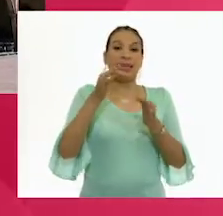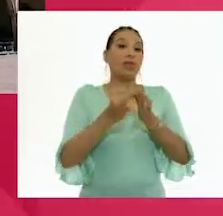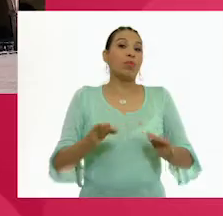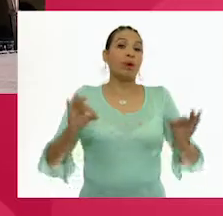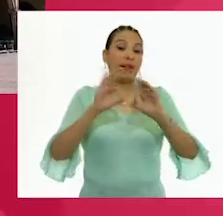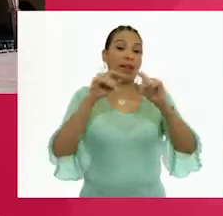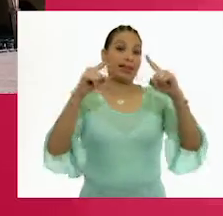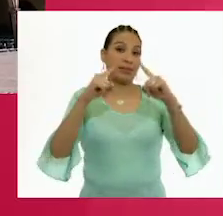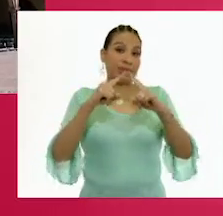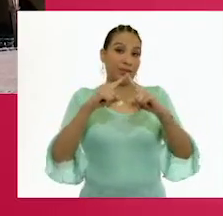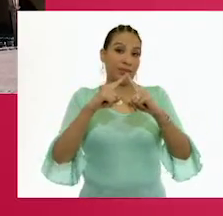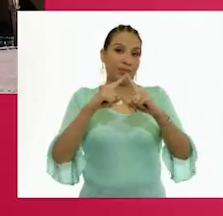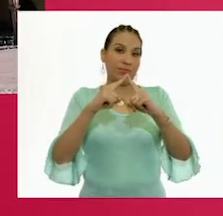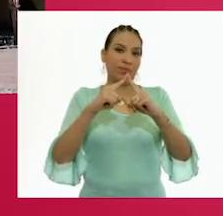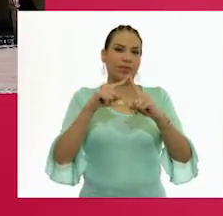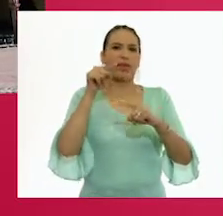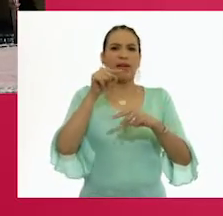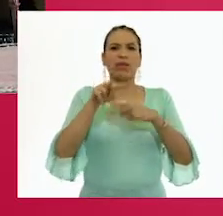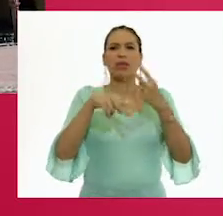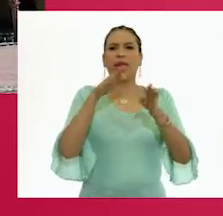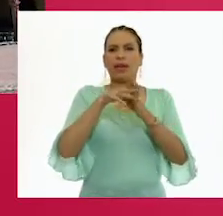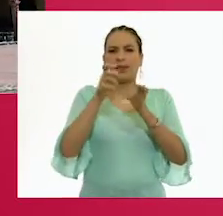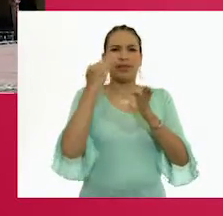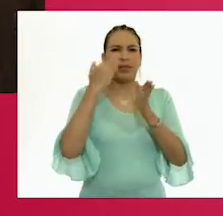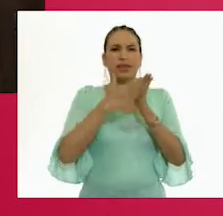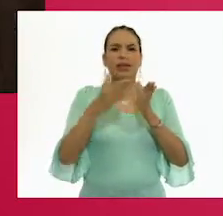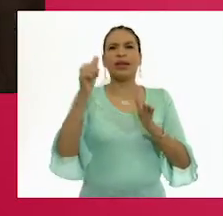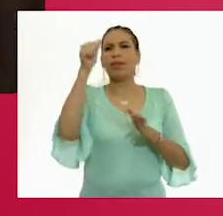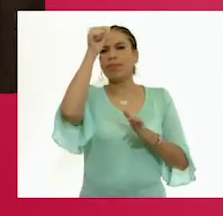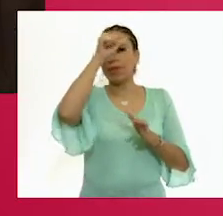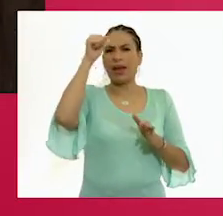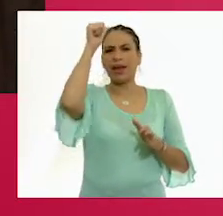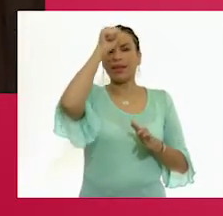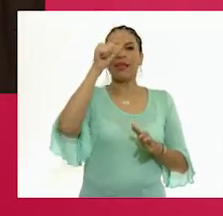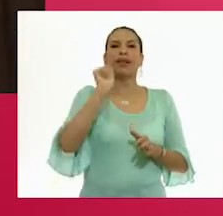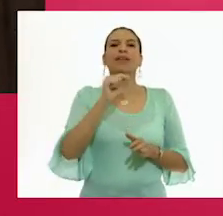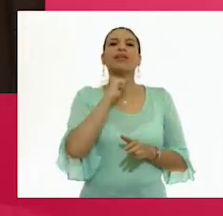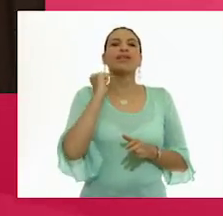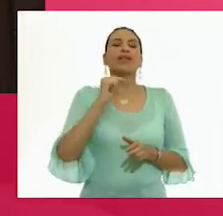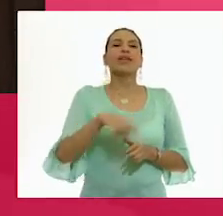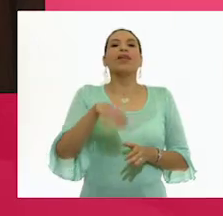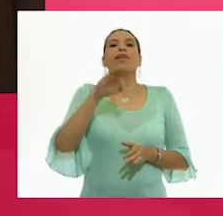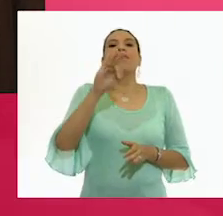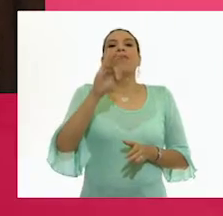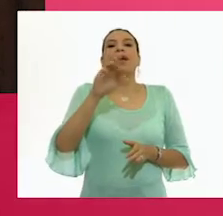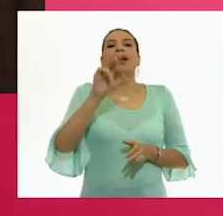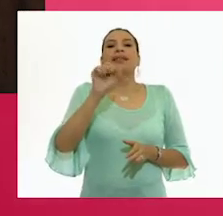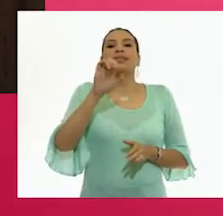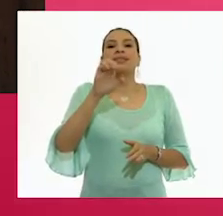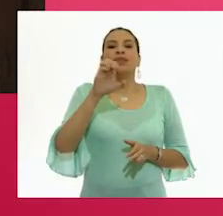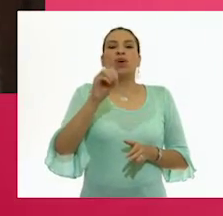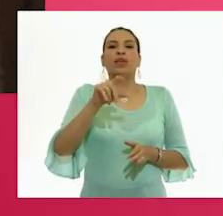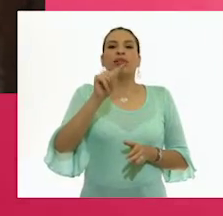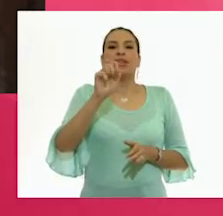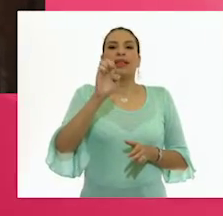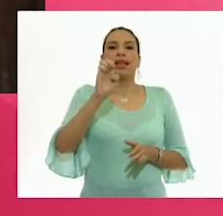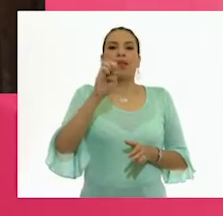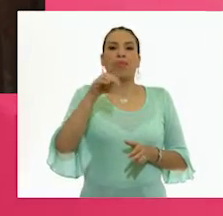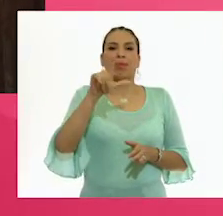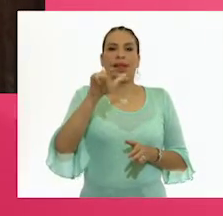templo. Ahí llegó por esas fechas el padre Fray Francisco Tembleque. Tembleque no era su